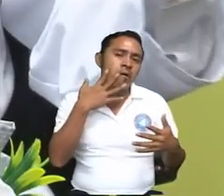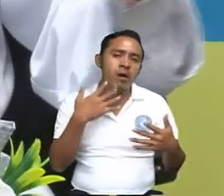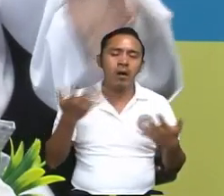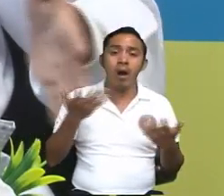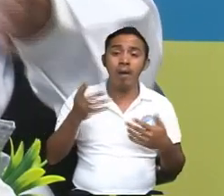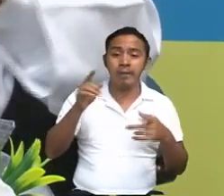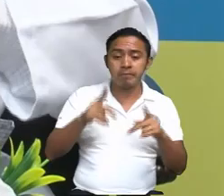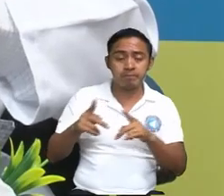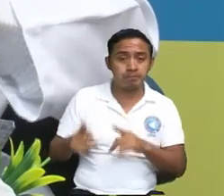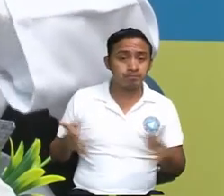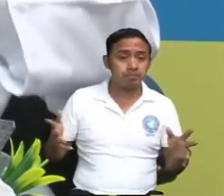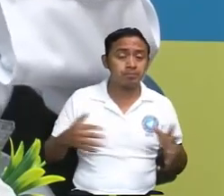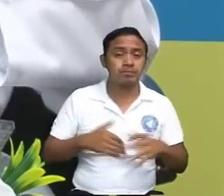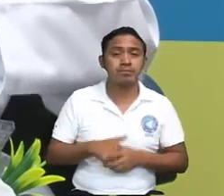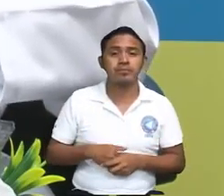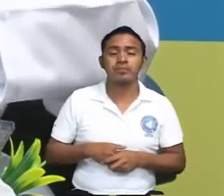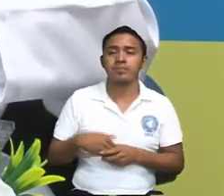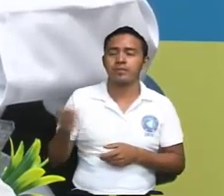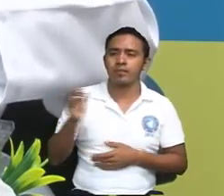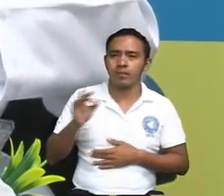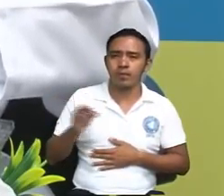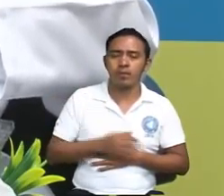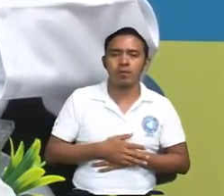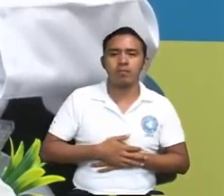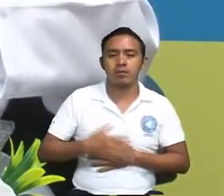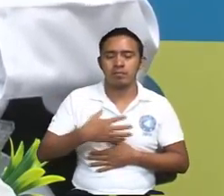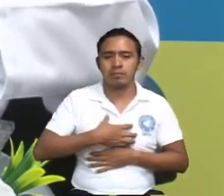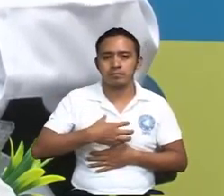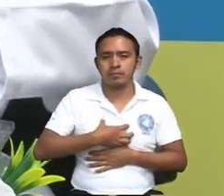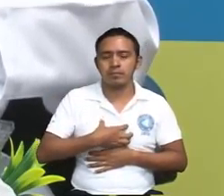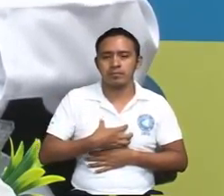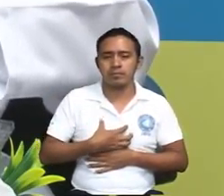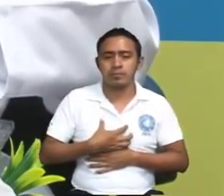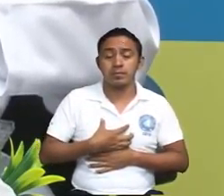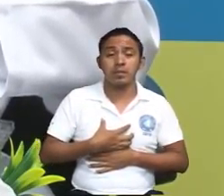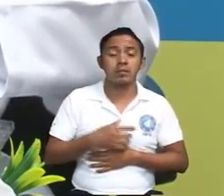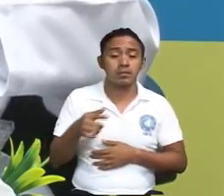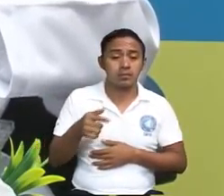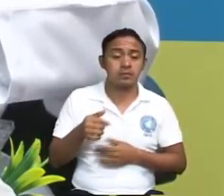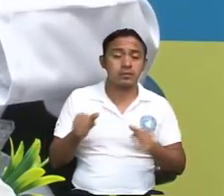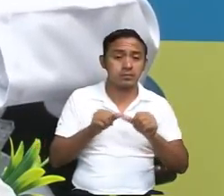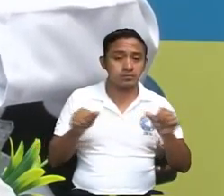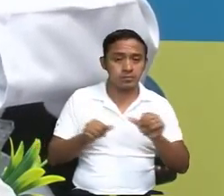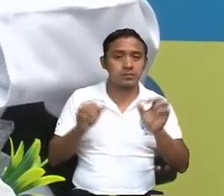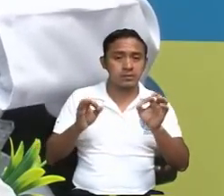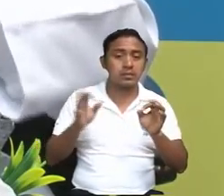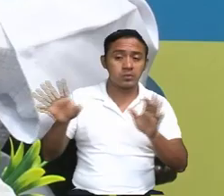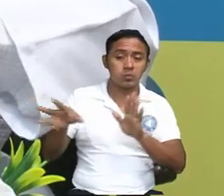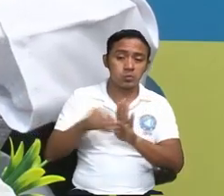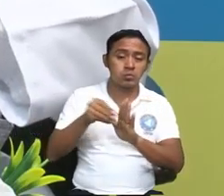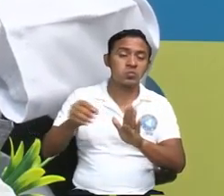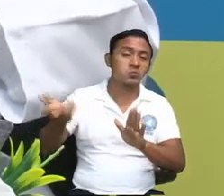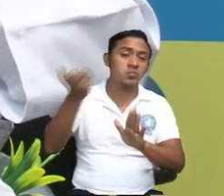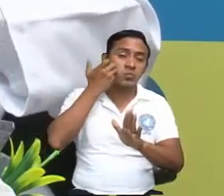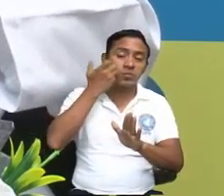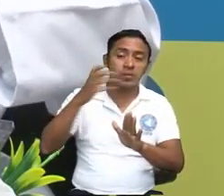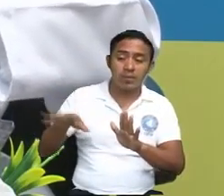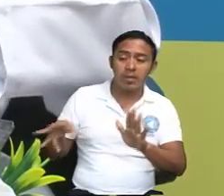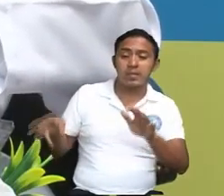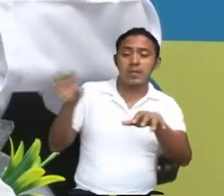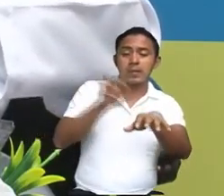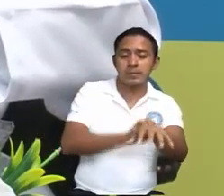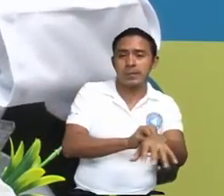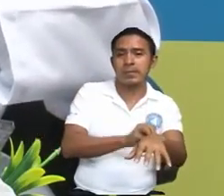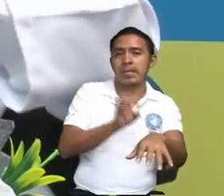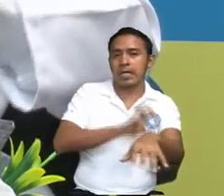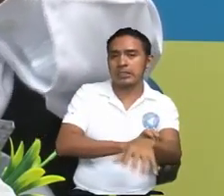humana, mediante la prevención de que la mascota vaya a adquirir esa infección y que después él nos vaya